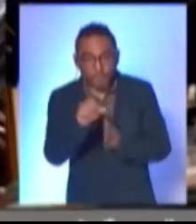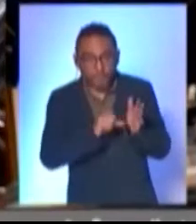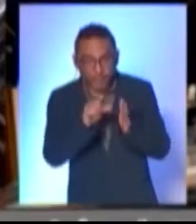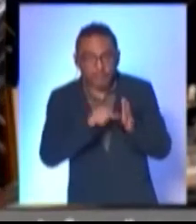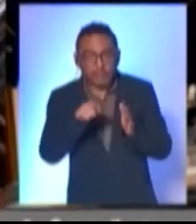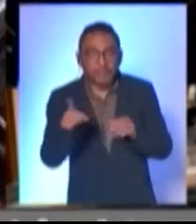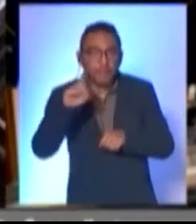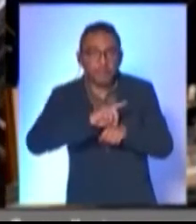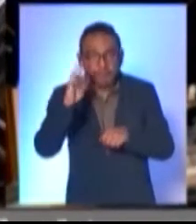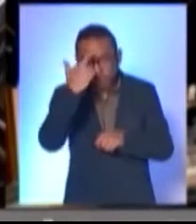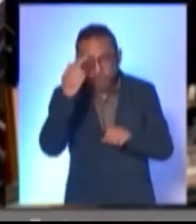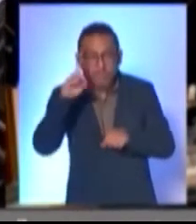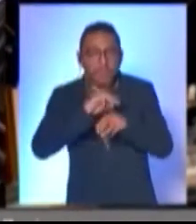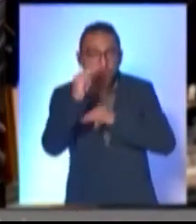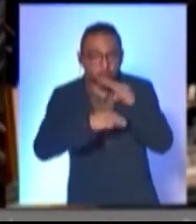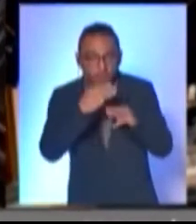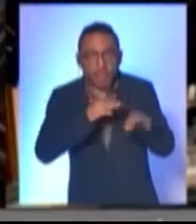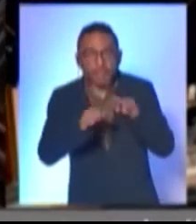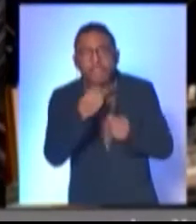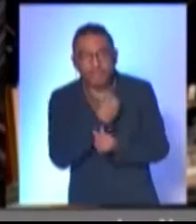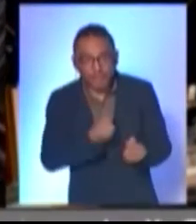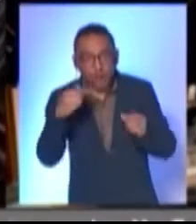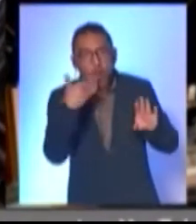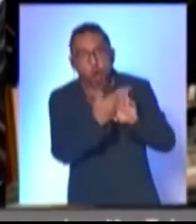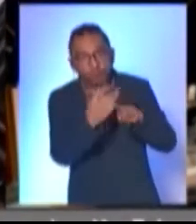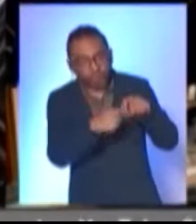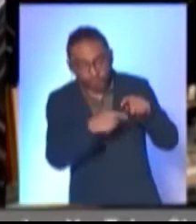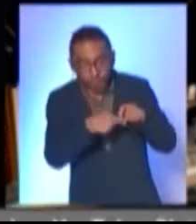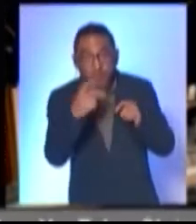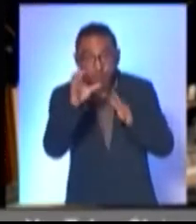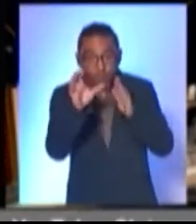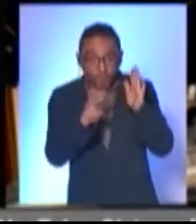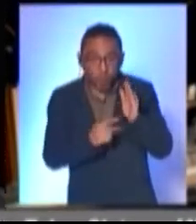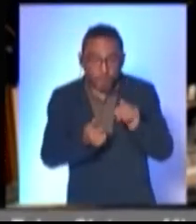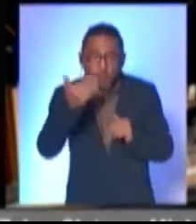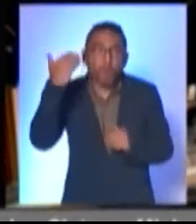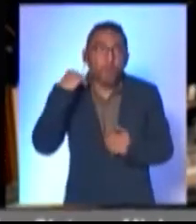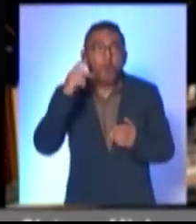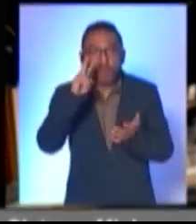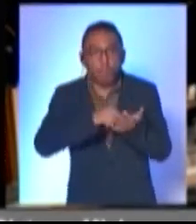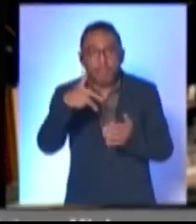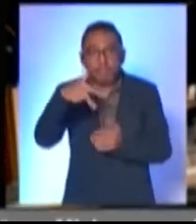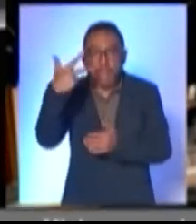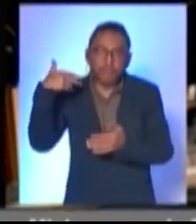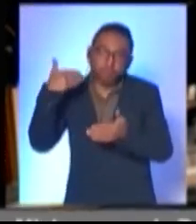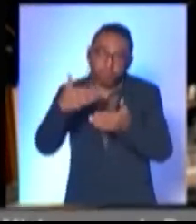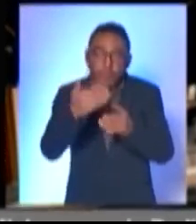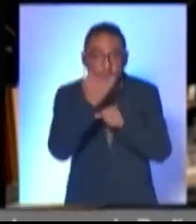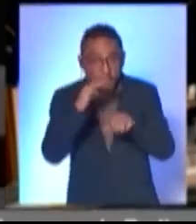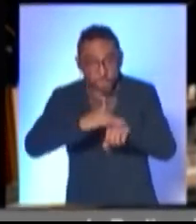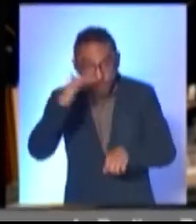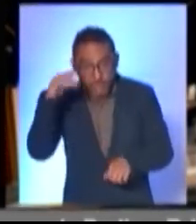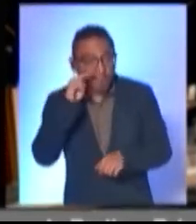Día Mundial contra el Trabajo Infantil. Esta convocatoria se lanza desde el año 2013. Para mayores informes, ingrese